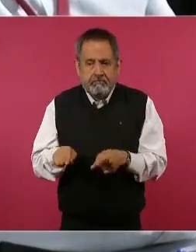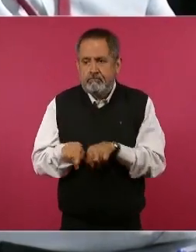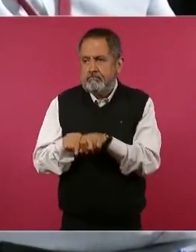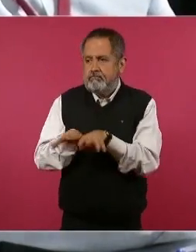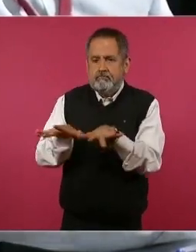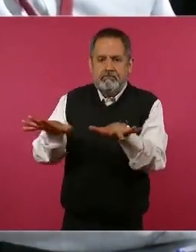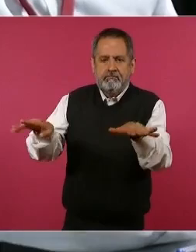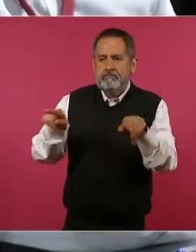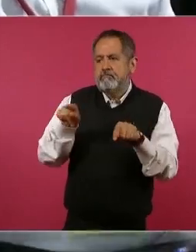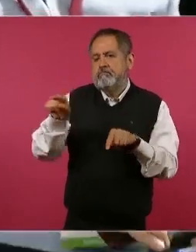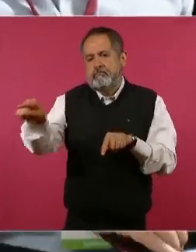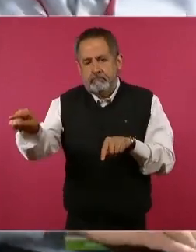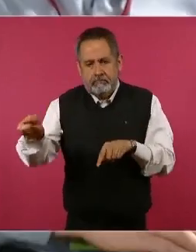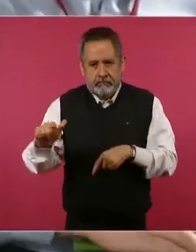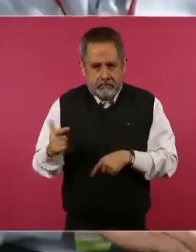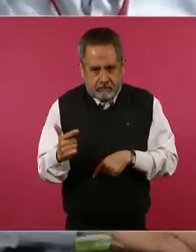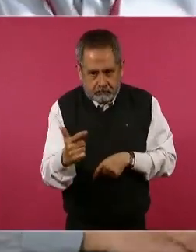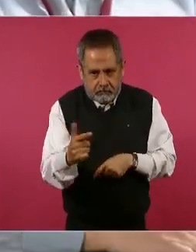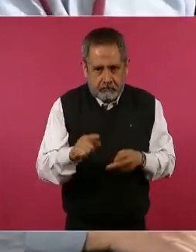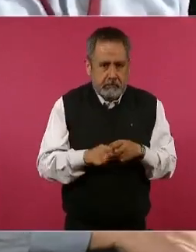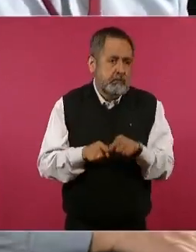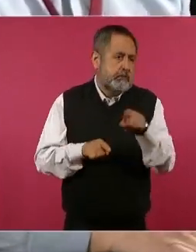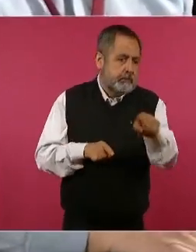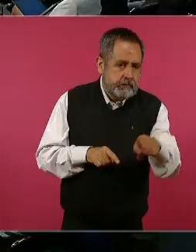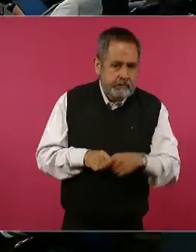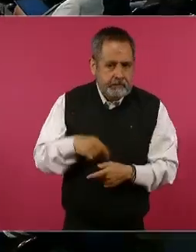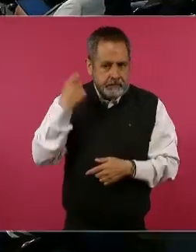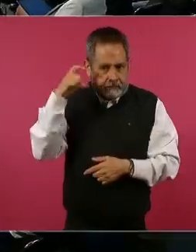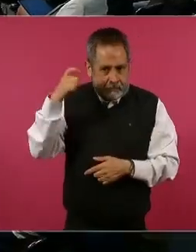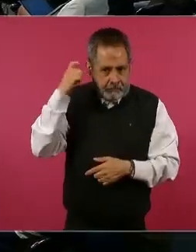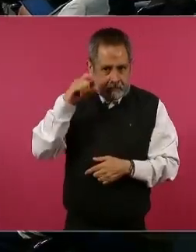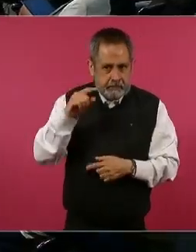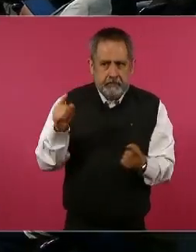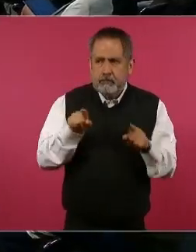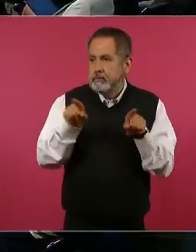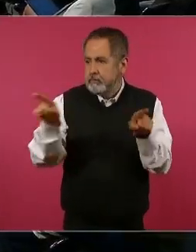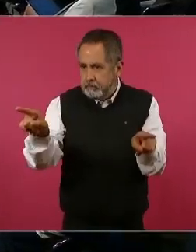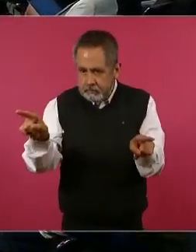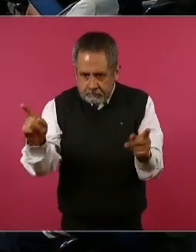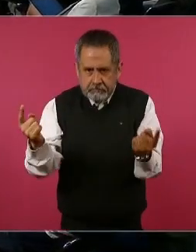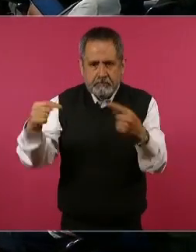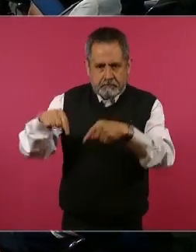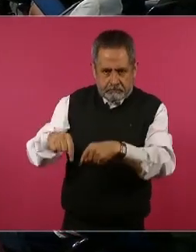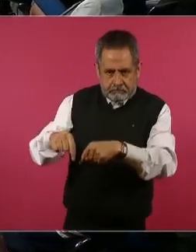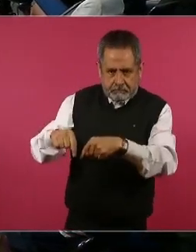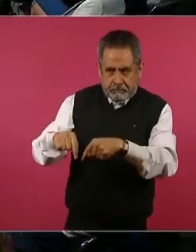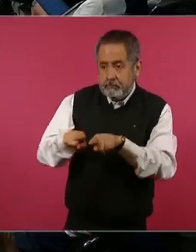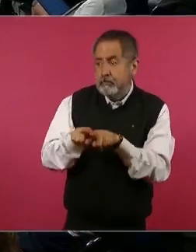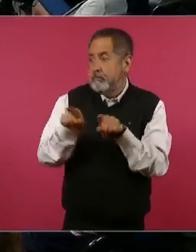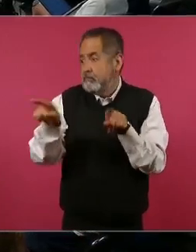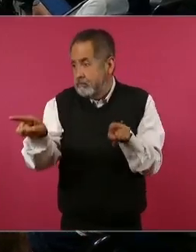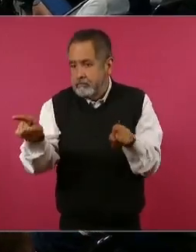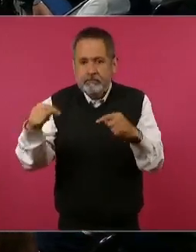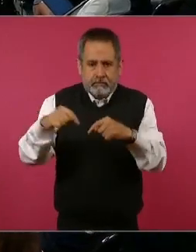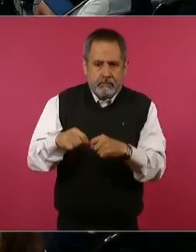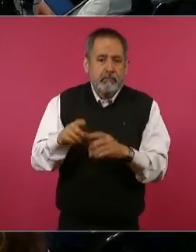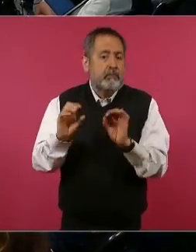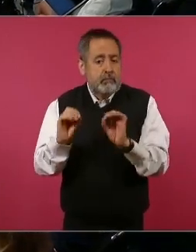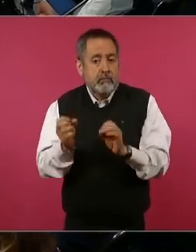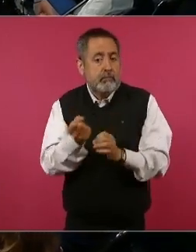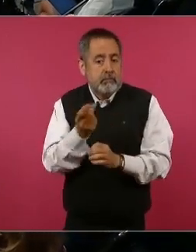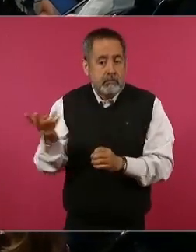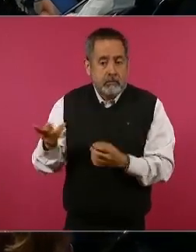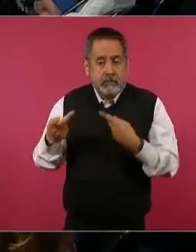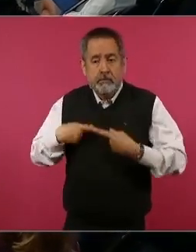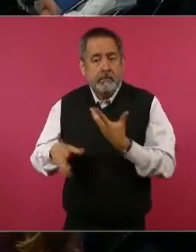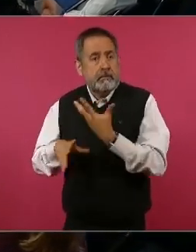a Guanajuato, a Querétaro, y viven pues de las personas que se han ido a otros países,